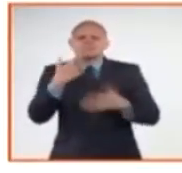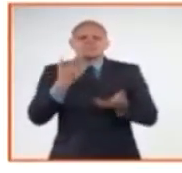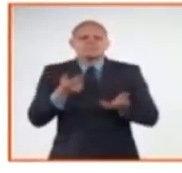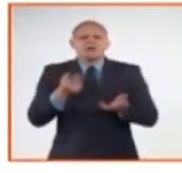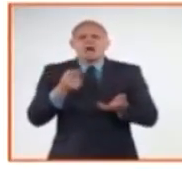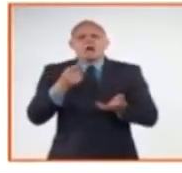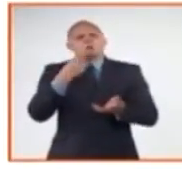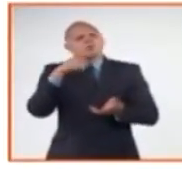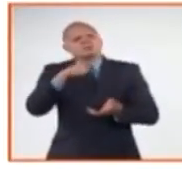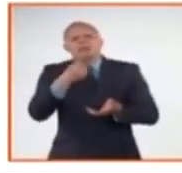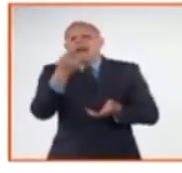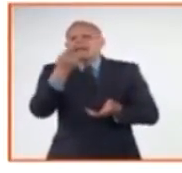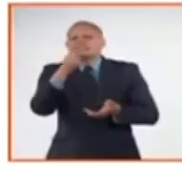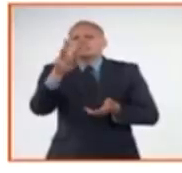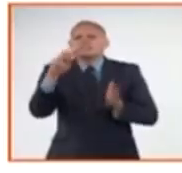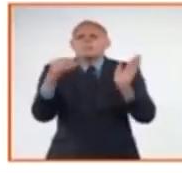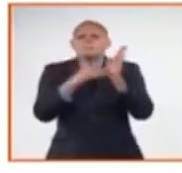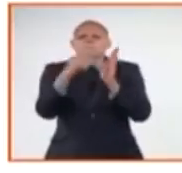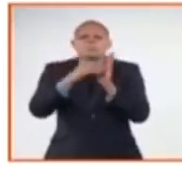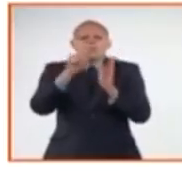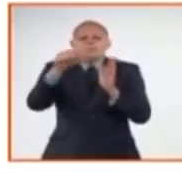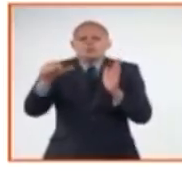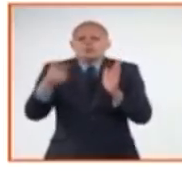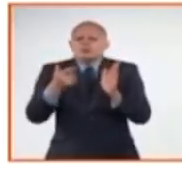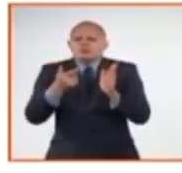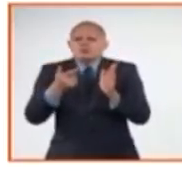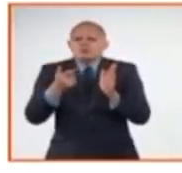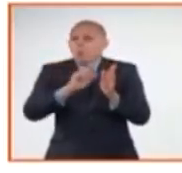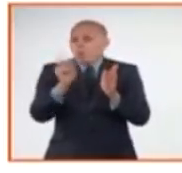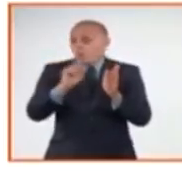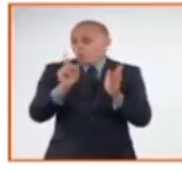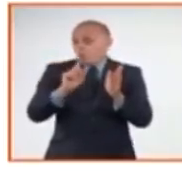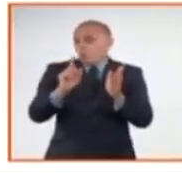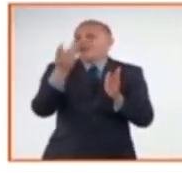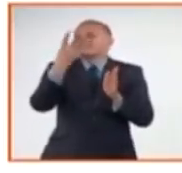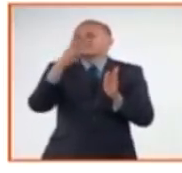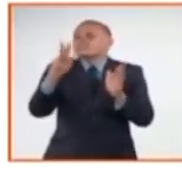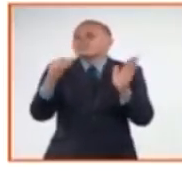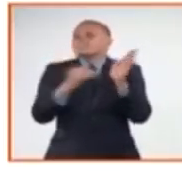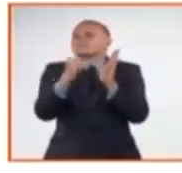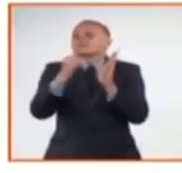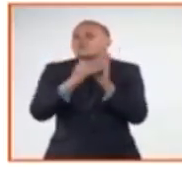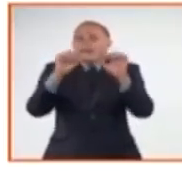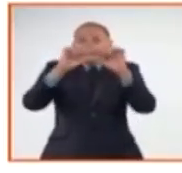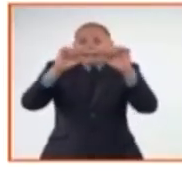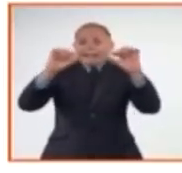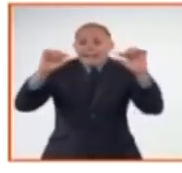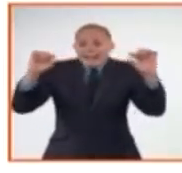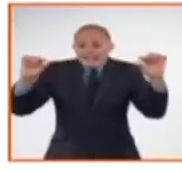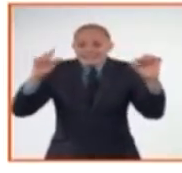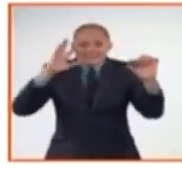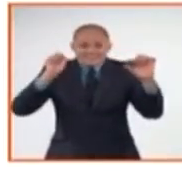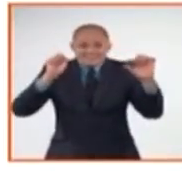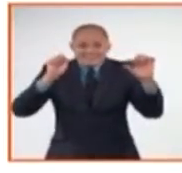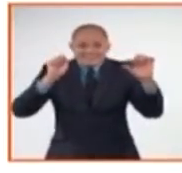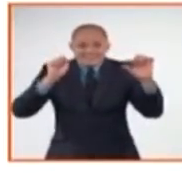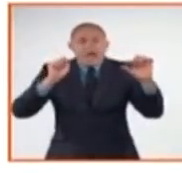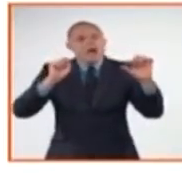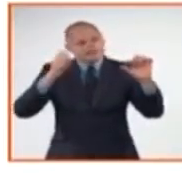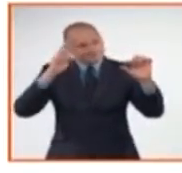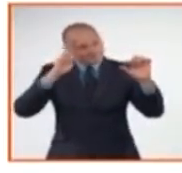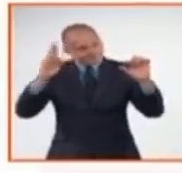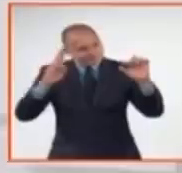bueno porque no todos los cubanos tenemos no tenemos no estamos vacunados bueno porque como hemos explicado otras veces la mesa redonda